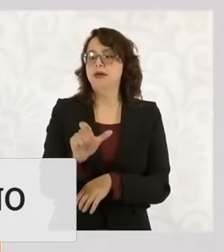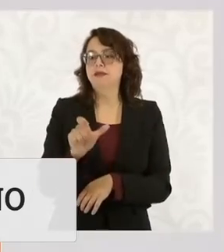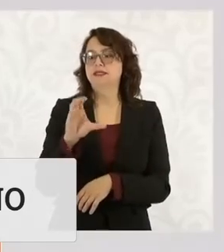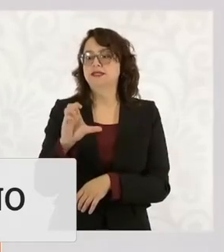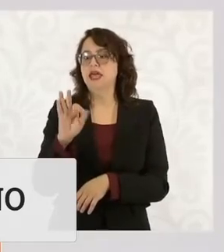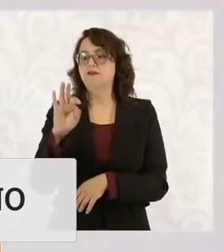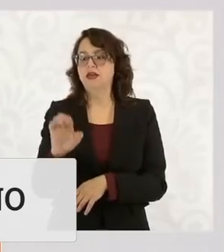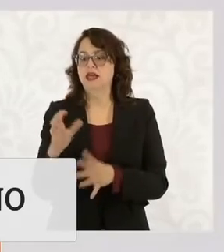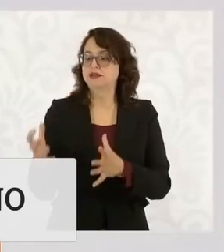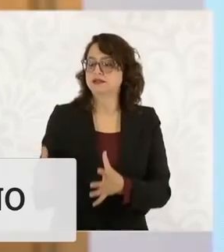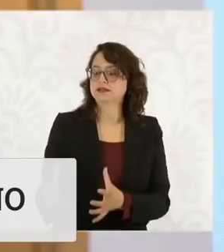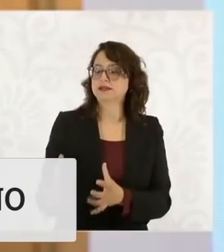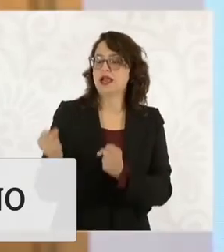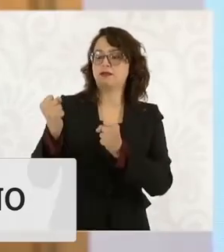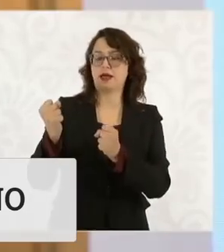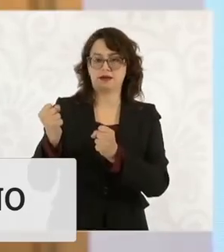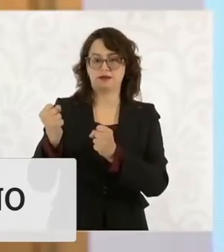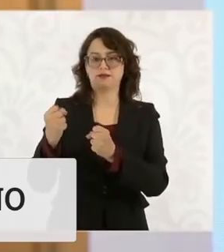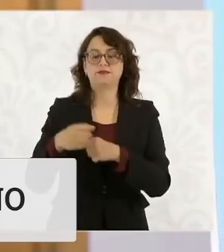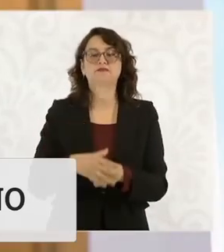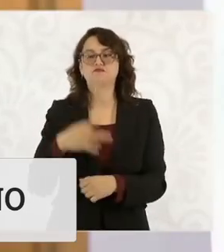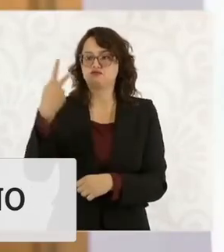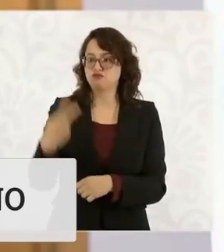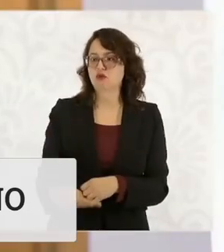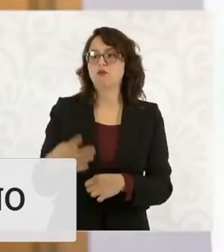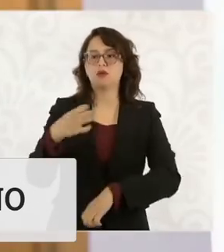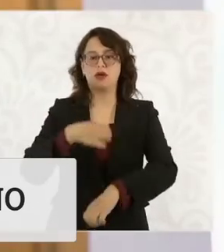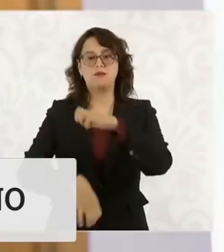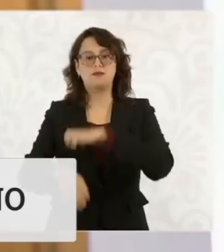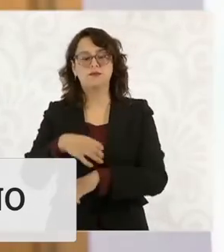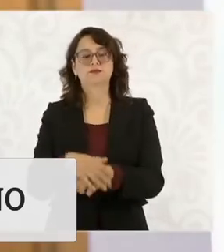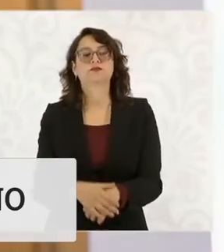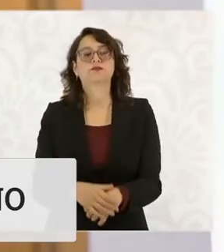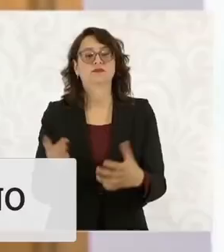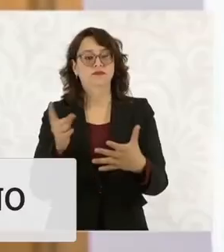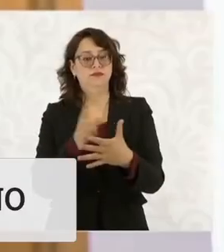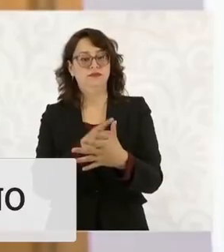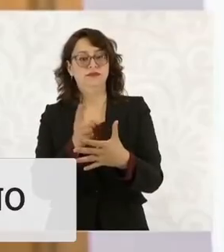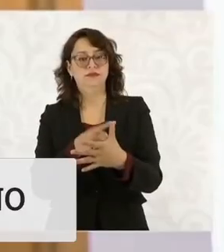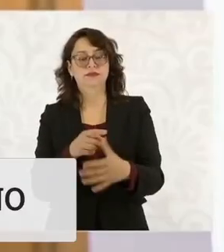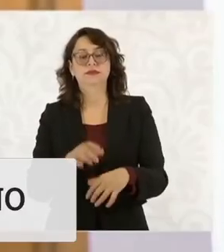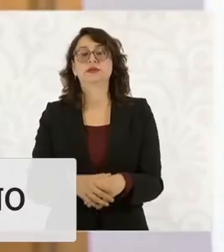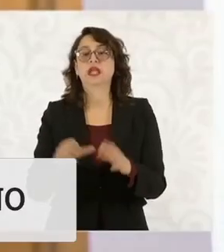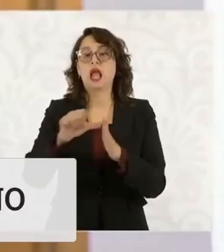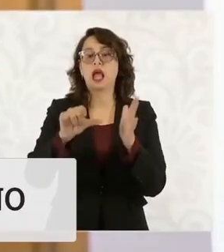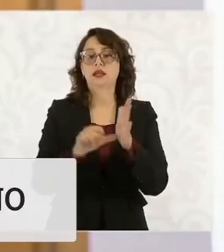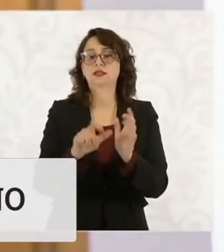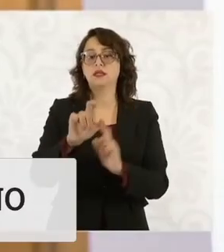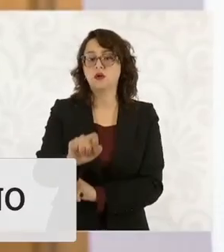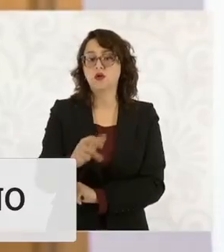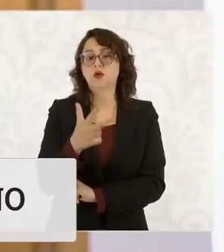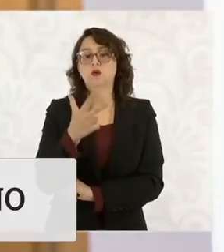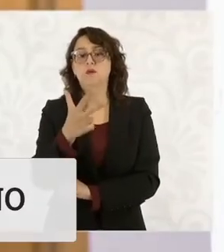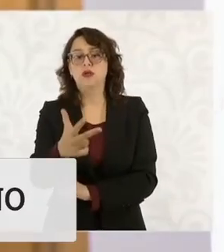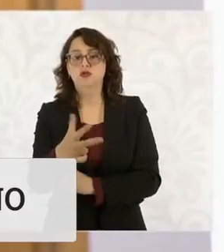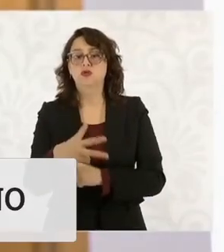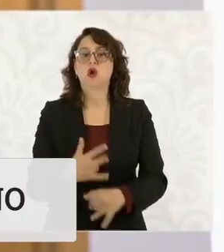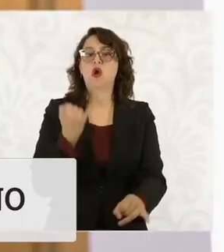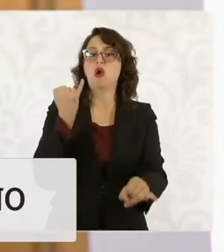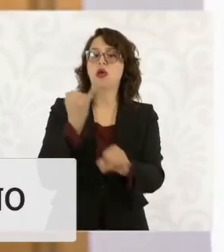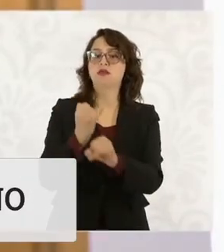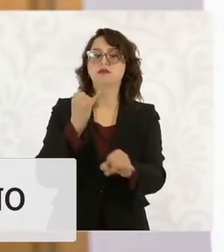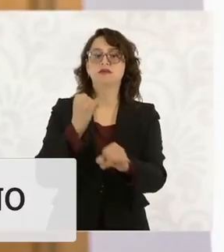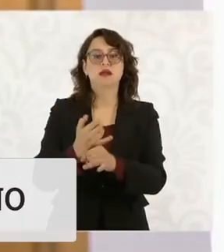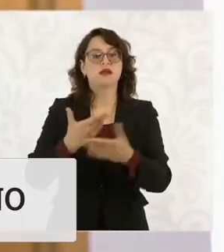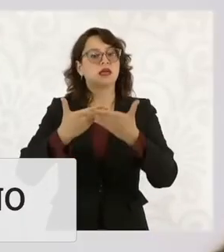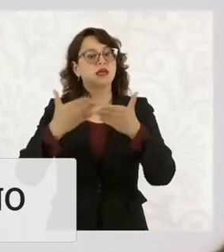del pueblo de México. 5. Reformas al artículo 28 para permitir servicios de Internet